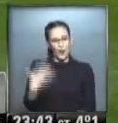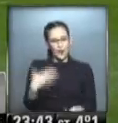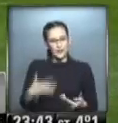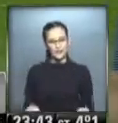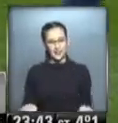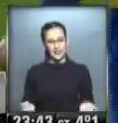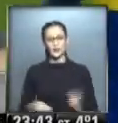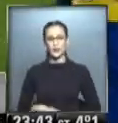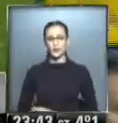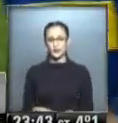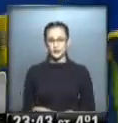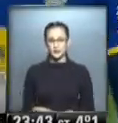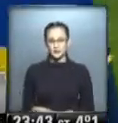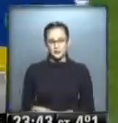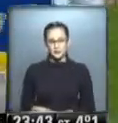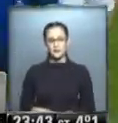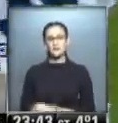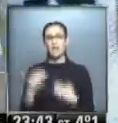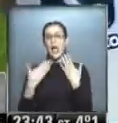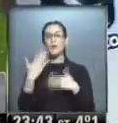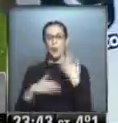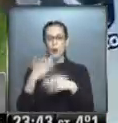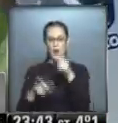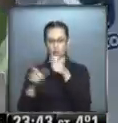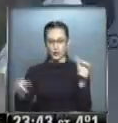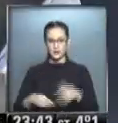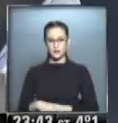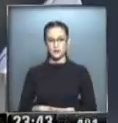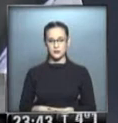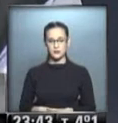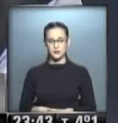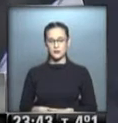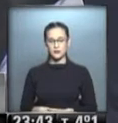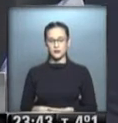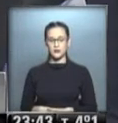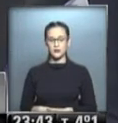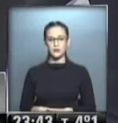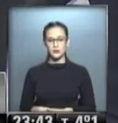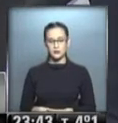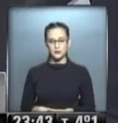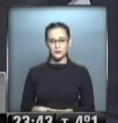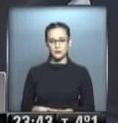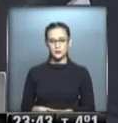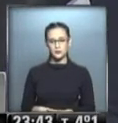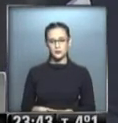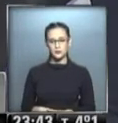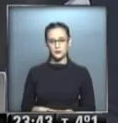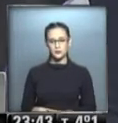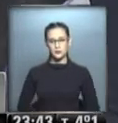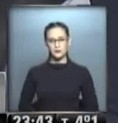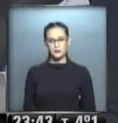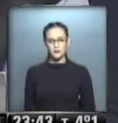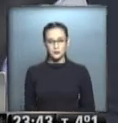debute en este torneo con una victoria. Compartimos la palabra de los protagonistas. Se encontraron con un equipo que es tal